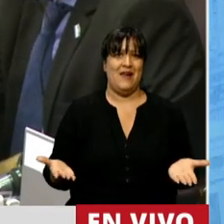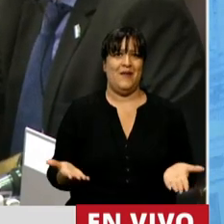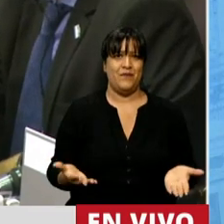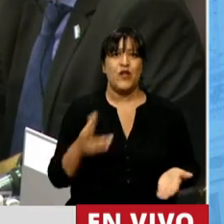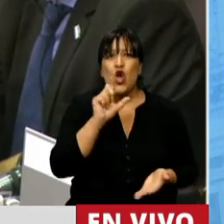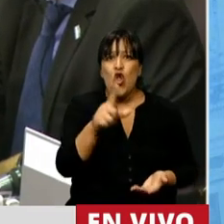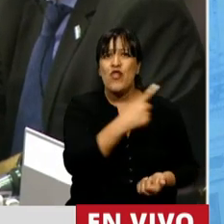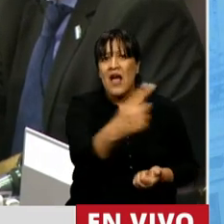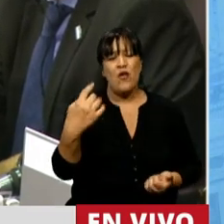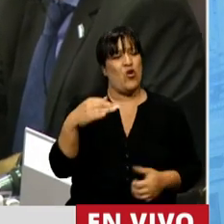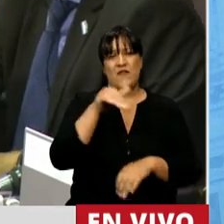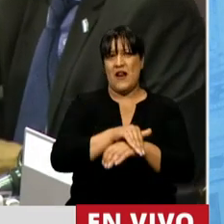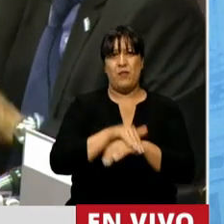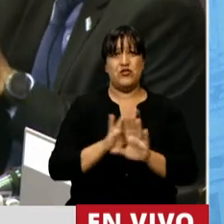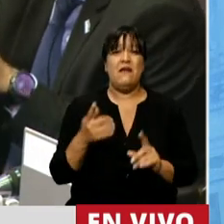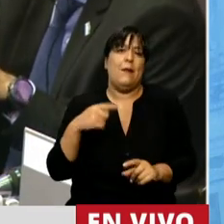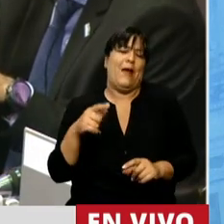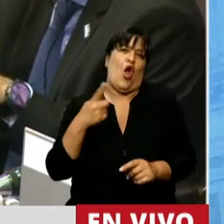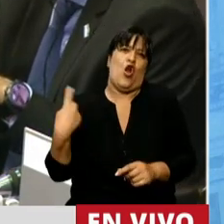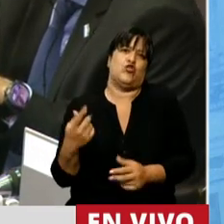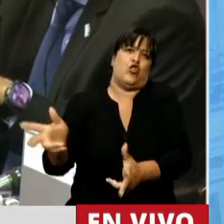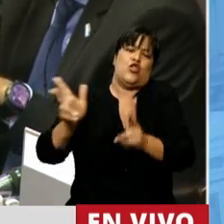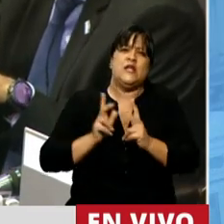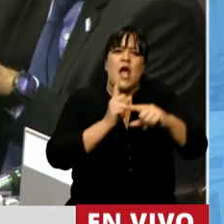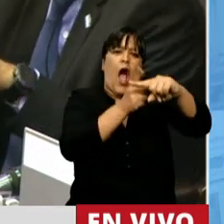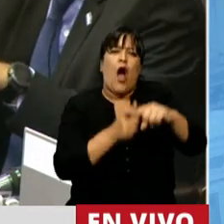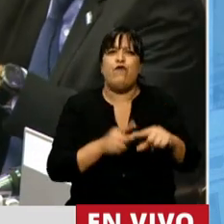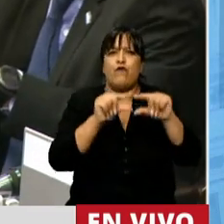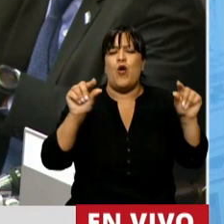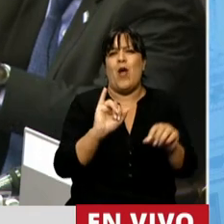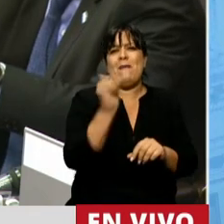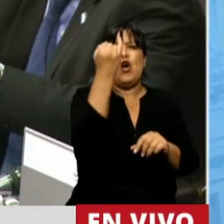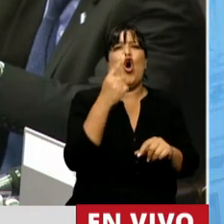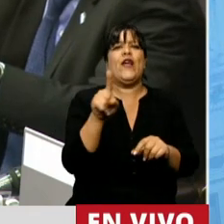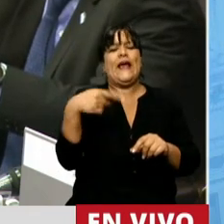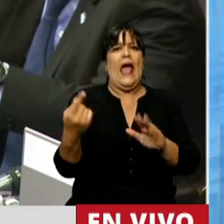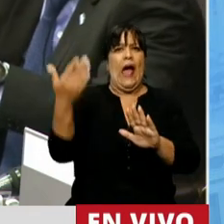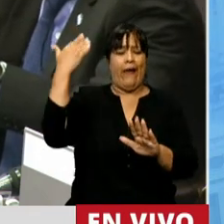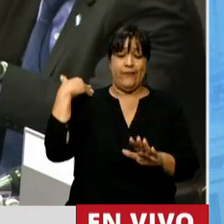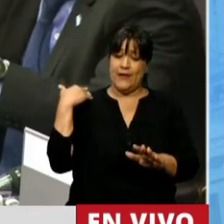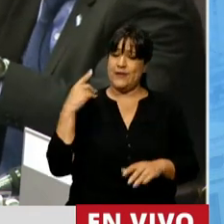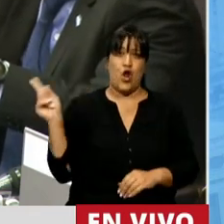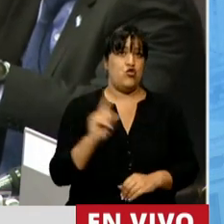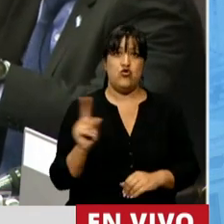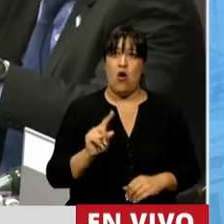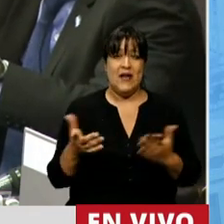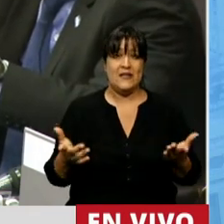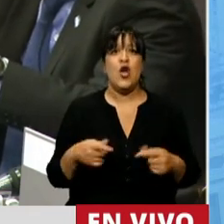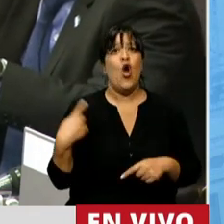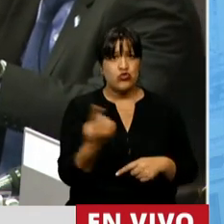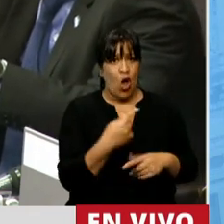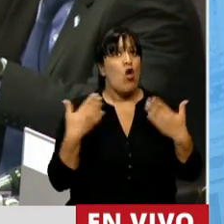corresponde. Pero no nos vengan a querer plantear que esta fórmula es superadora a la que estaba, porque en todo caso estamos todos a